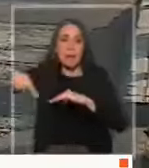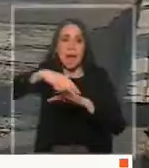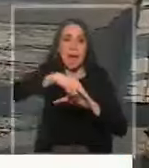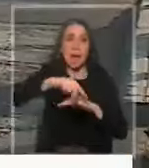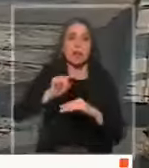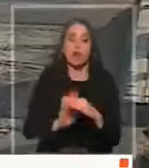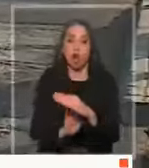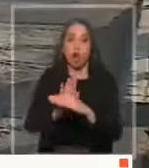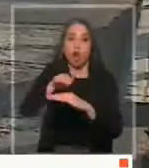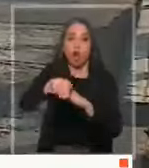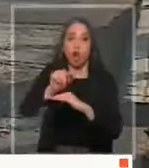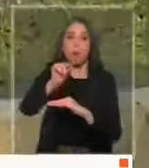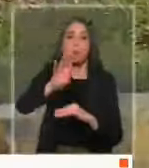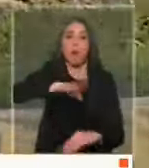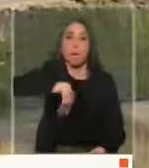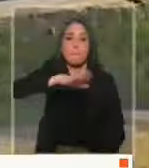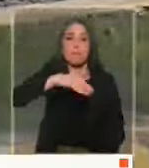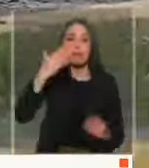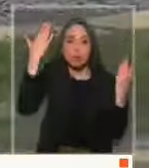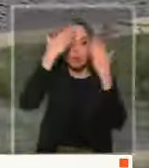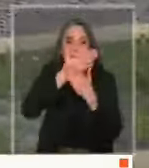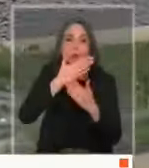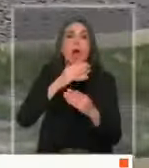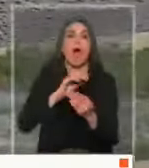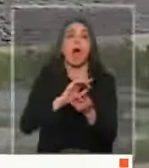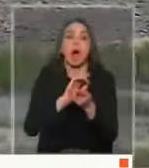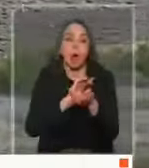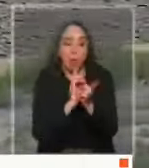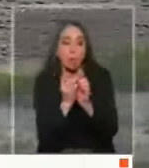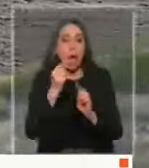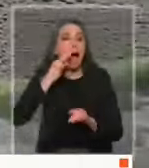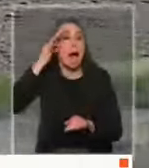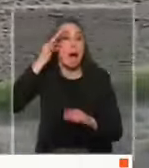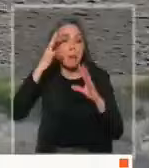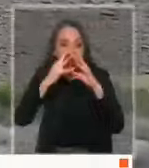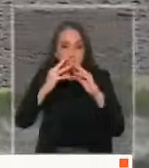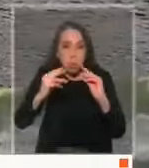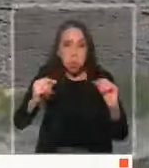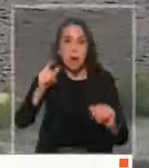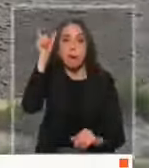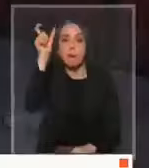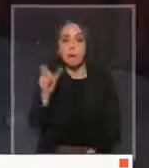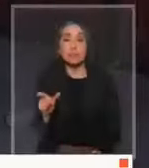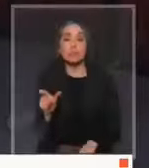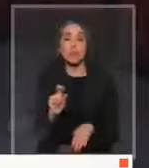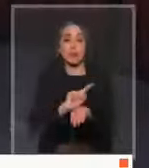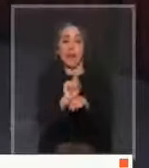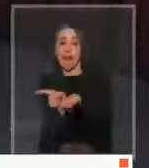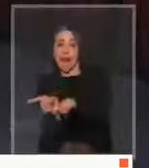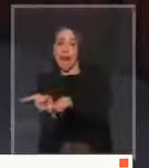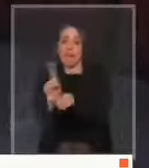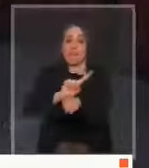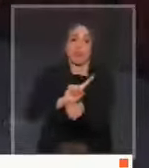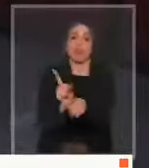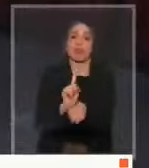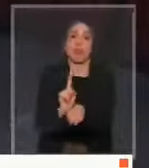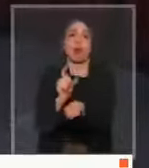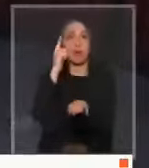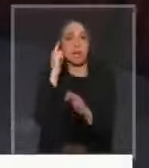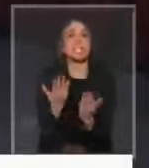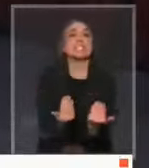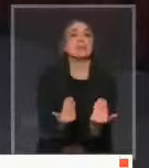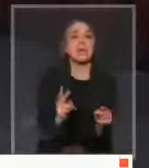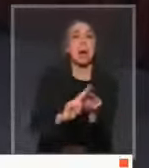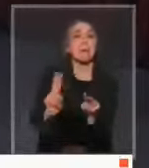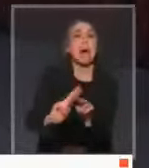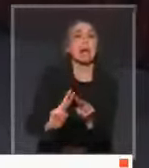se nota porque la pintura dura muy poco. Entonces la gente no disminuye la velocidad. Entonces, ¿qué están esperando? Que ocurra un accidente con muerte para